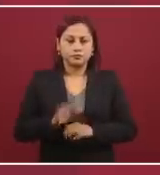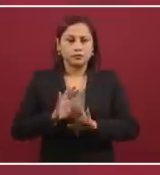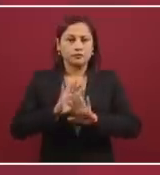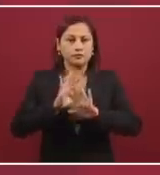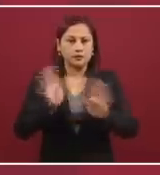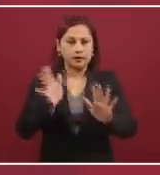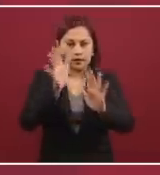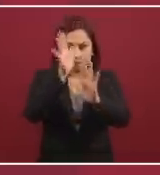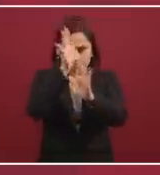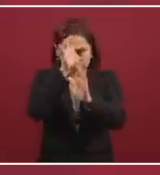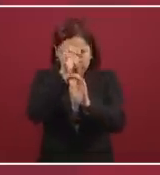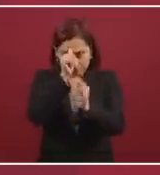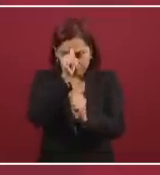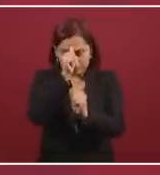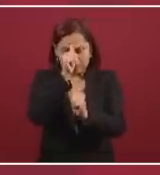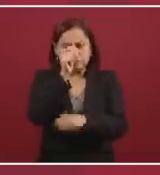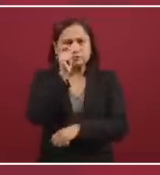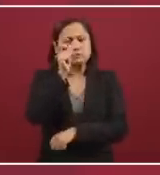en